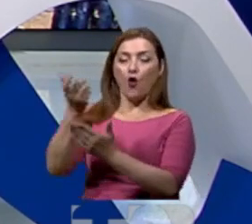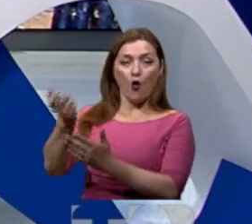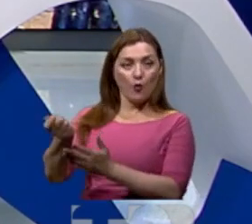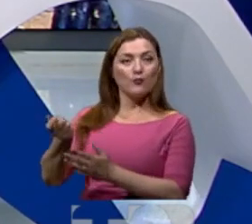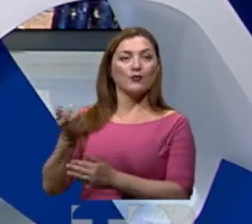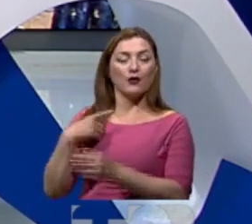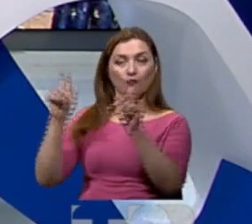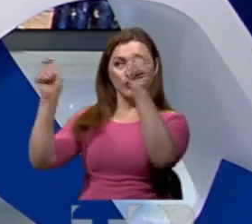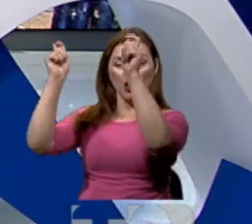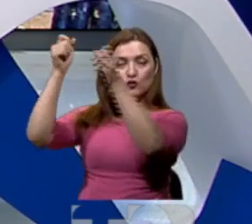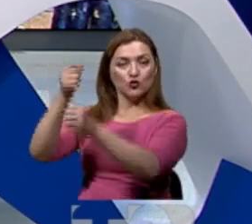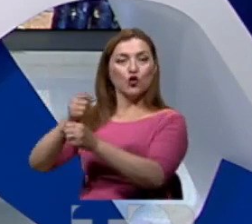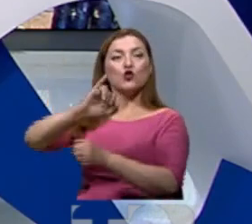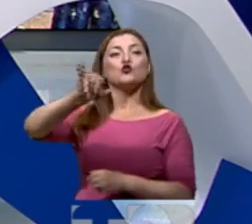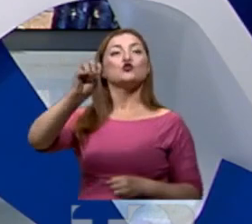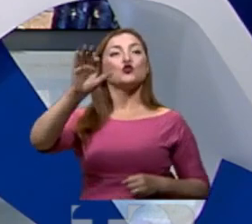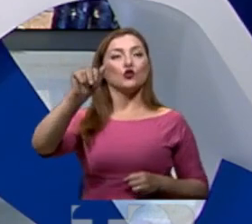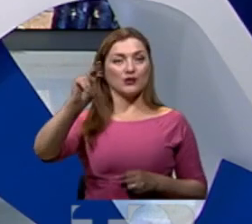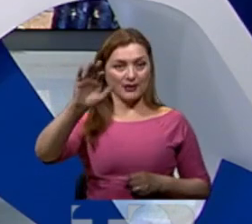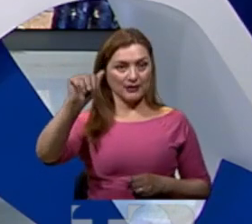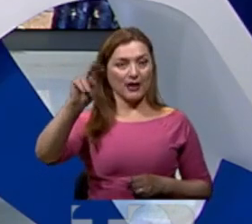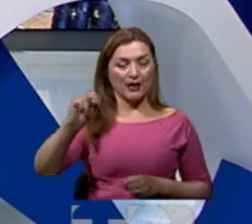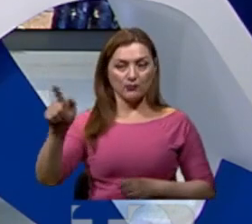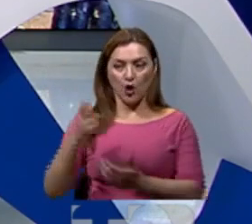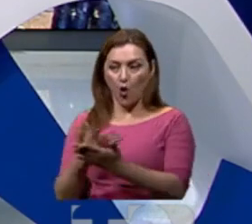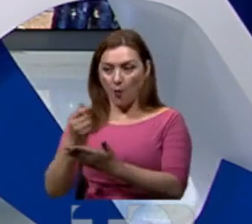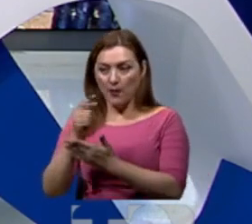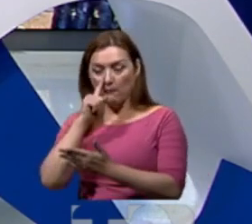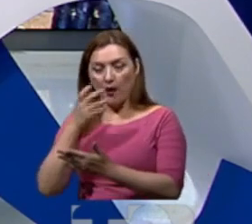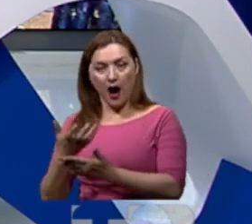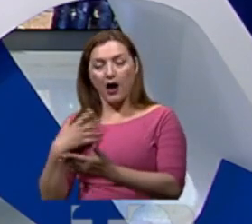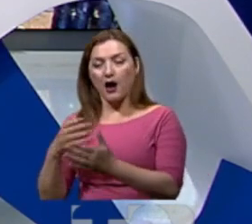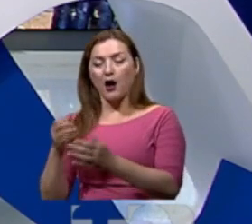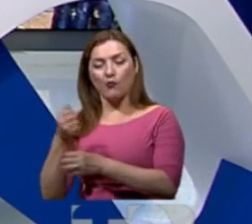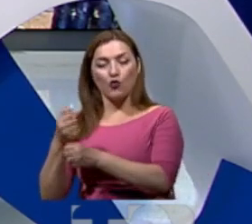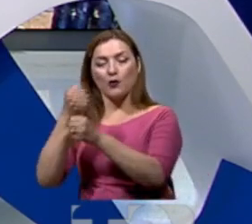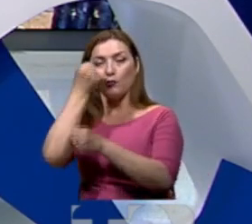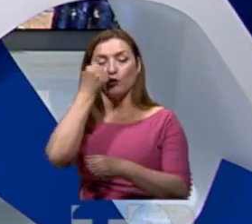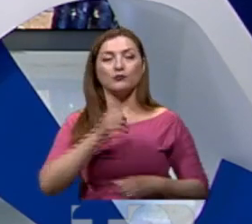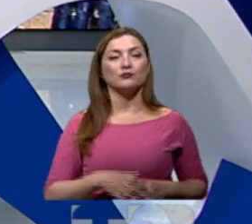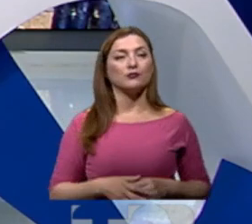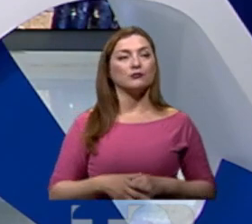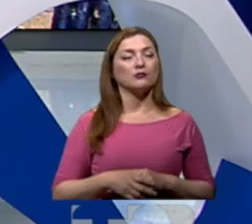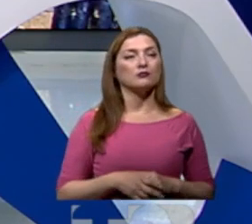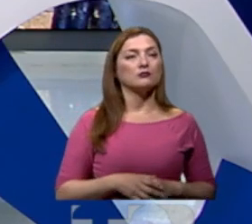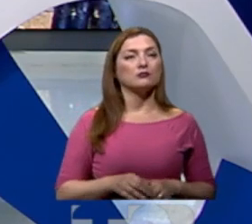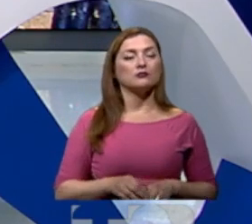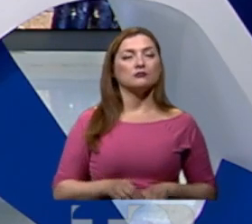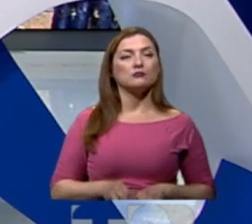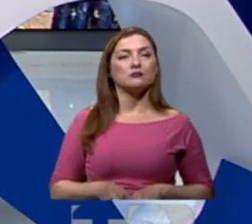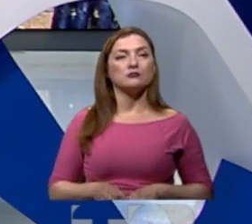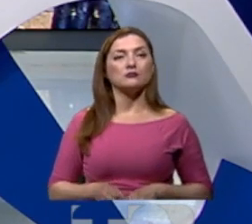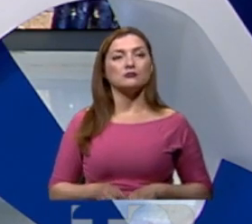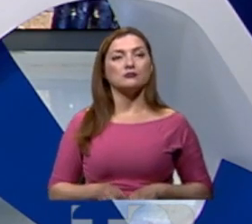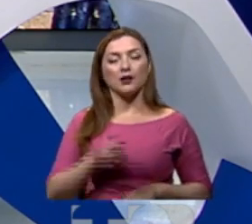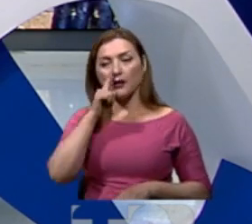comprar también. Hay que apoyar. Ya se viene un concierto también de Fundación Jonathan para apoyar la tarea que hace doña Katia Avilés. Alberto, ¿cómo que no te